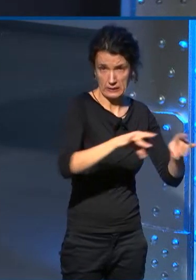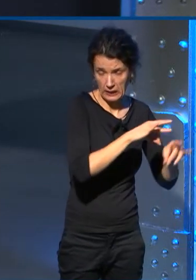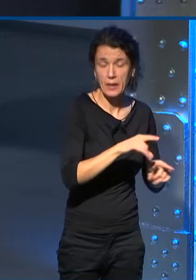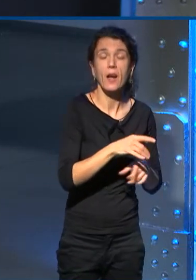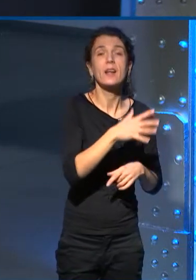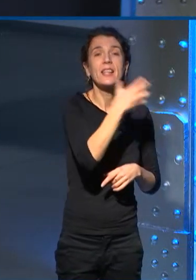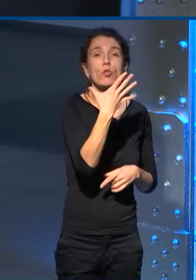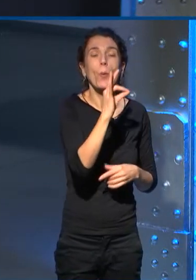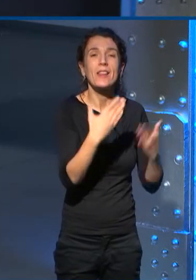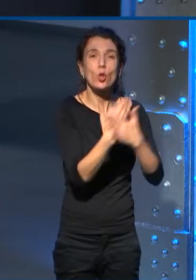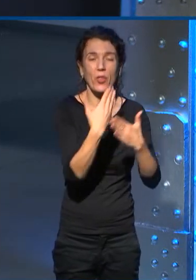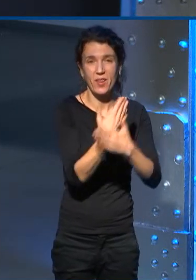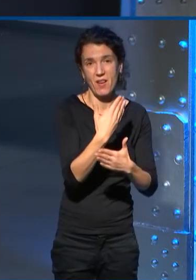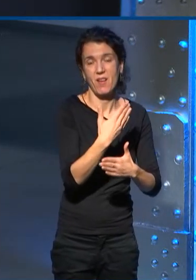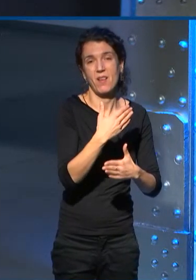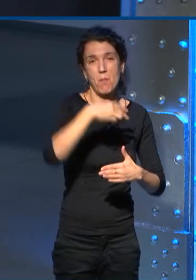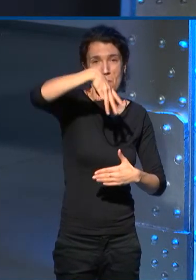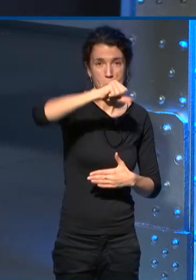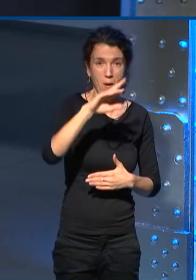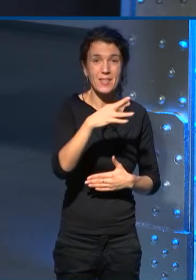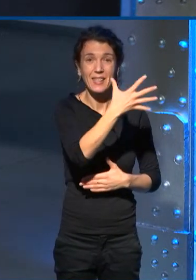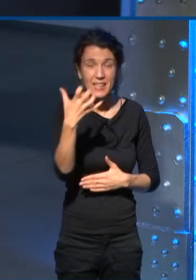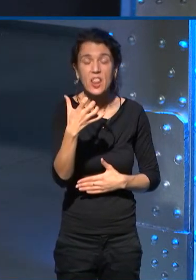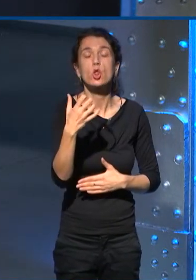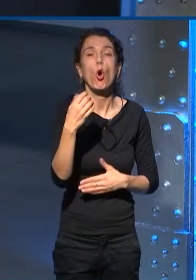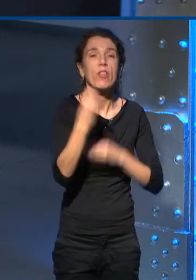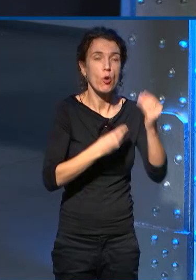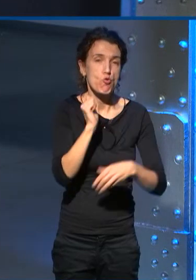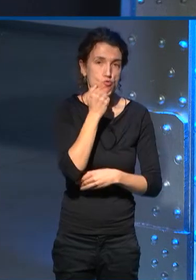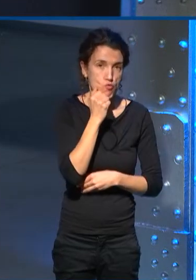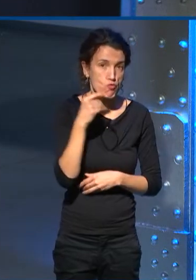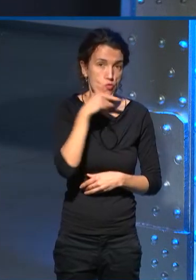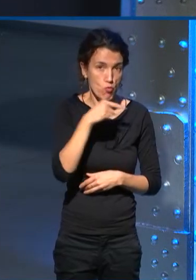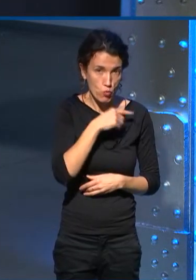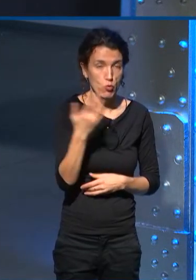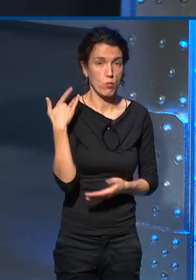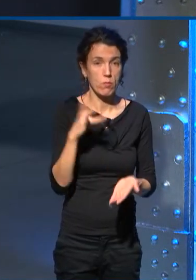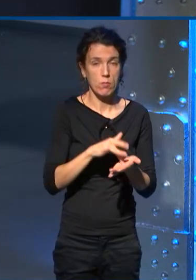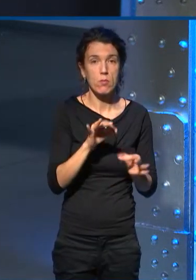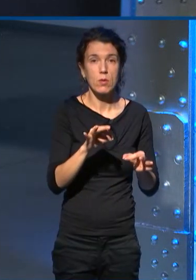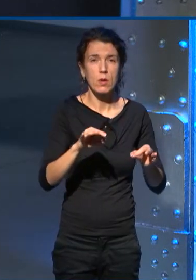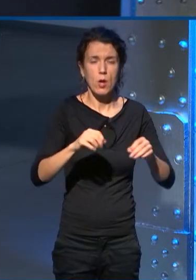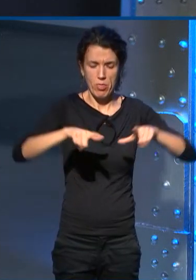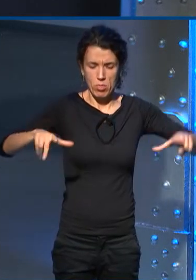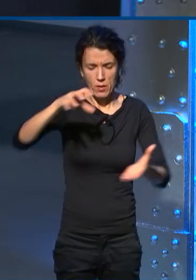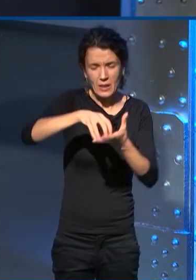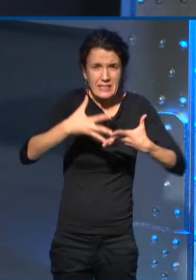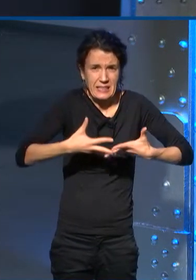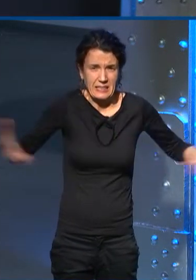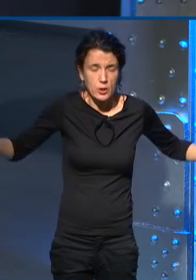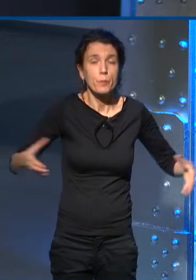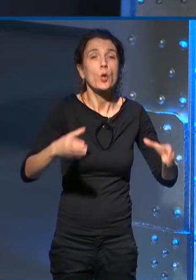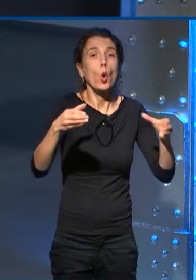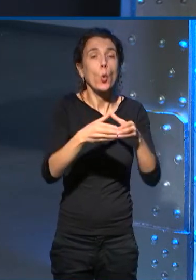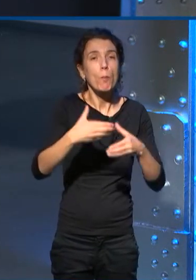520 días, es el Mars 500, que lo hicieron los rusos. Entonces, en unas instalaciones grandísimas, tuvieron a un grupo de